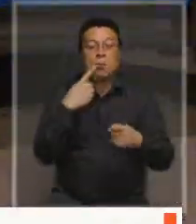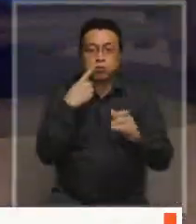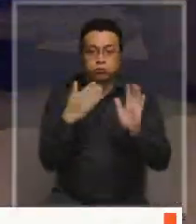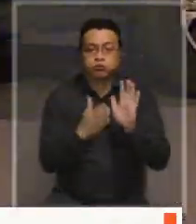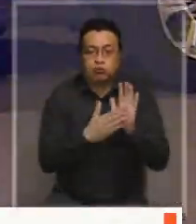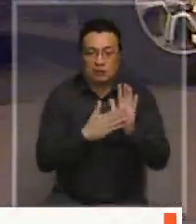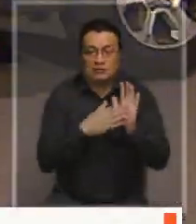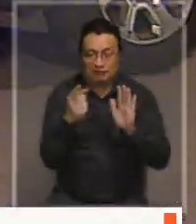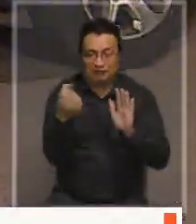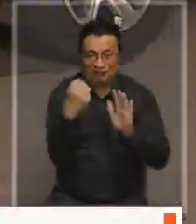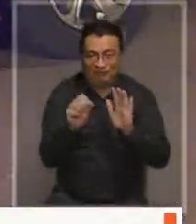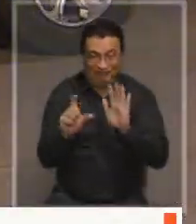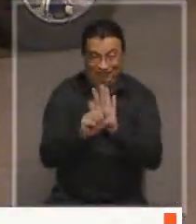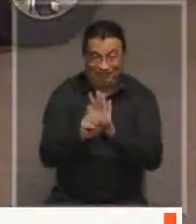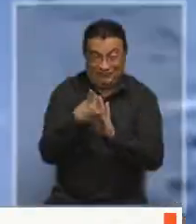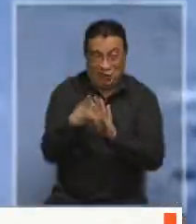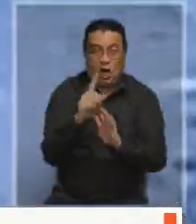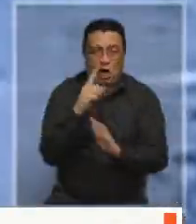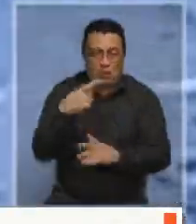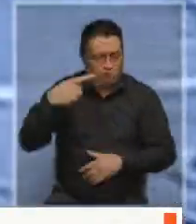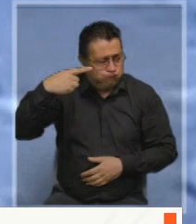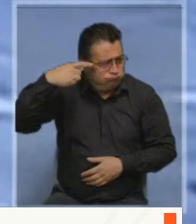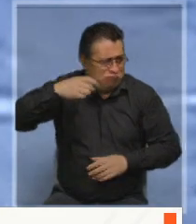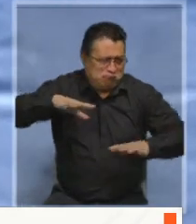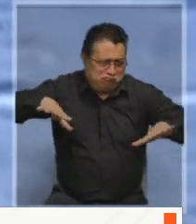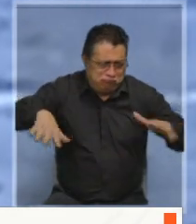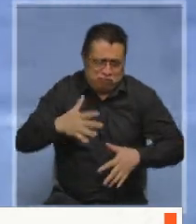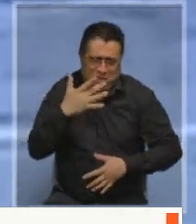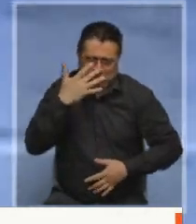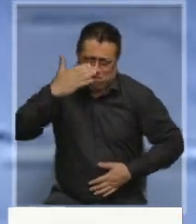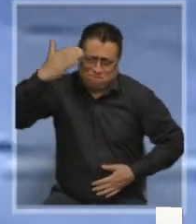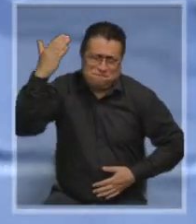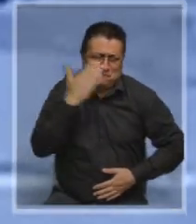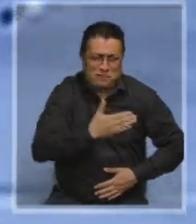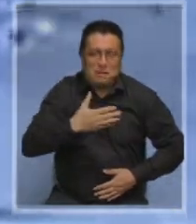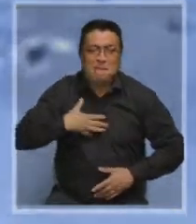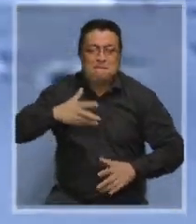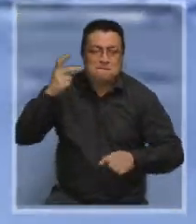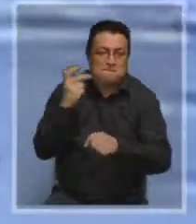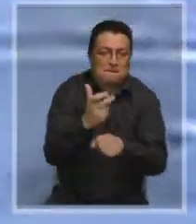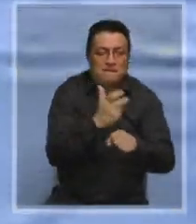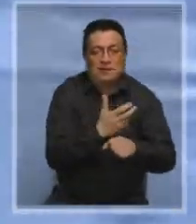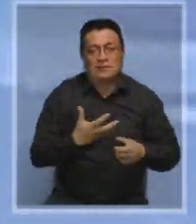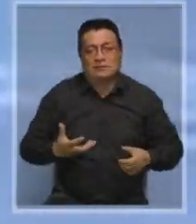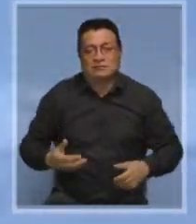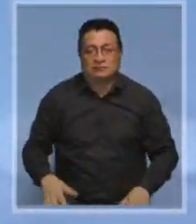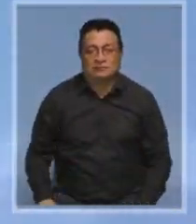los antisociales están dispuestos a todo con tal de lograr sus objetivos.